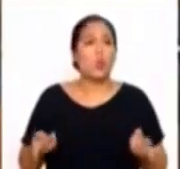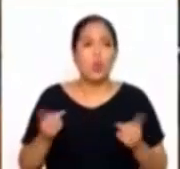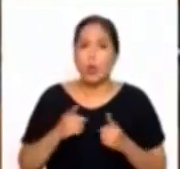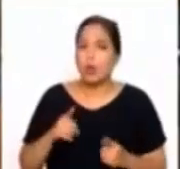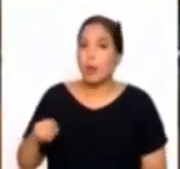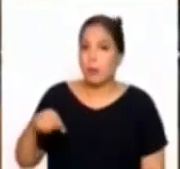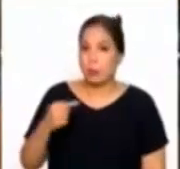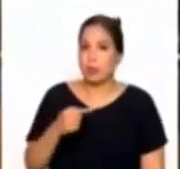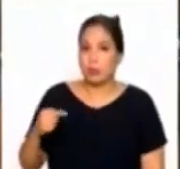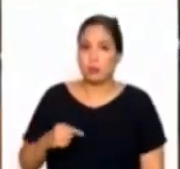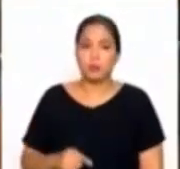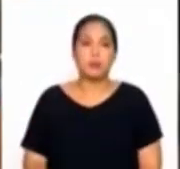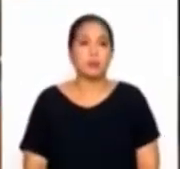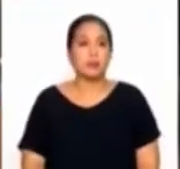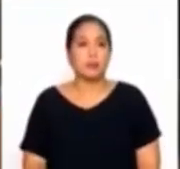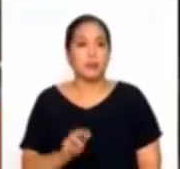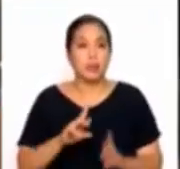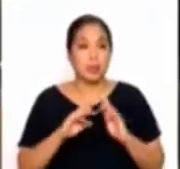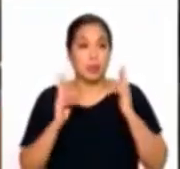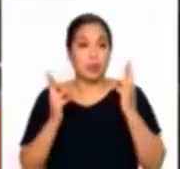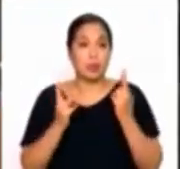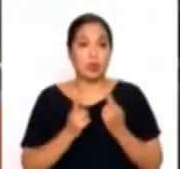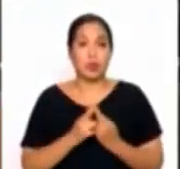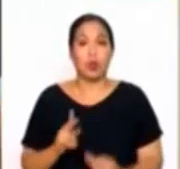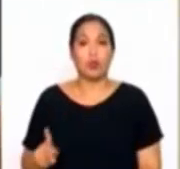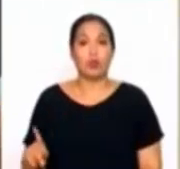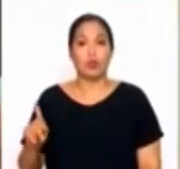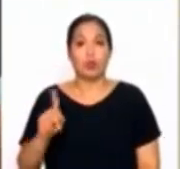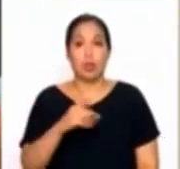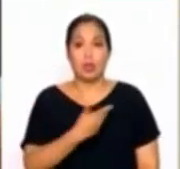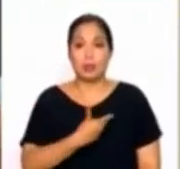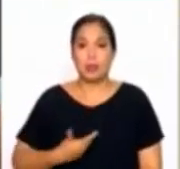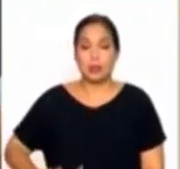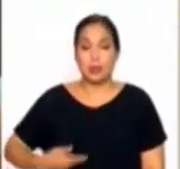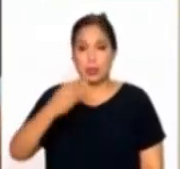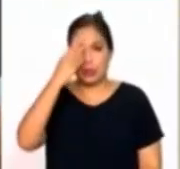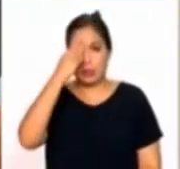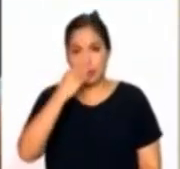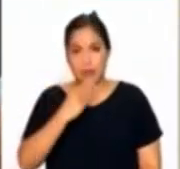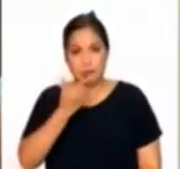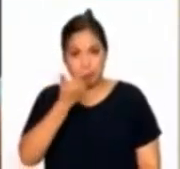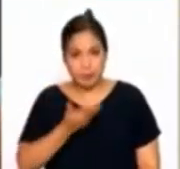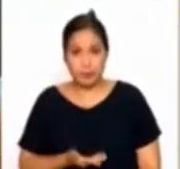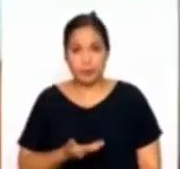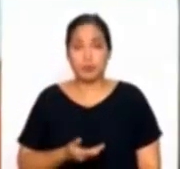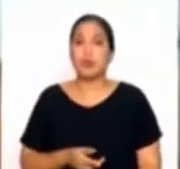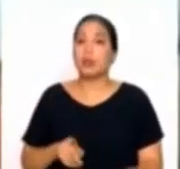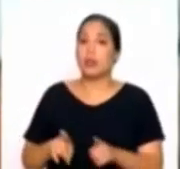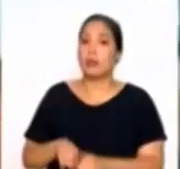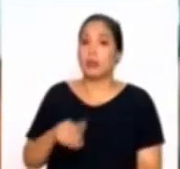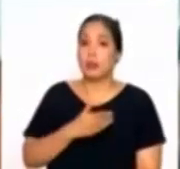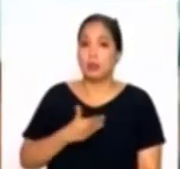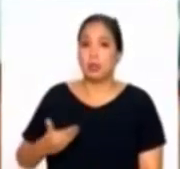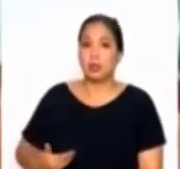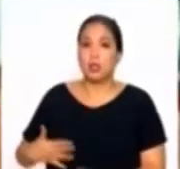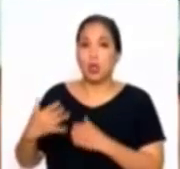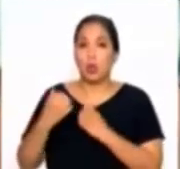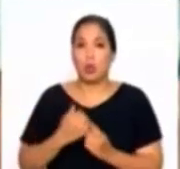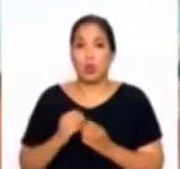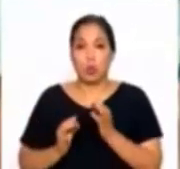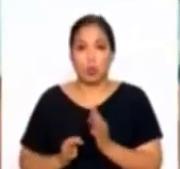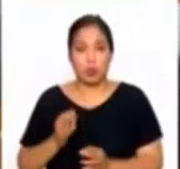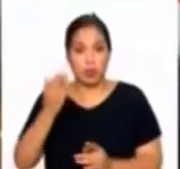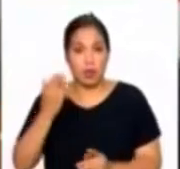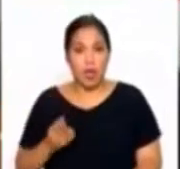semana. Esta ceremonia contó con la presencia de la presidenta de la República, Dina Boluarte, del presidente del Poder Judicial,